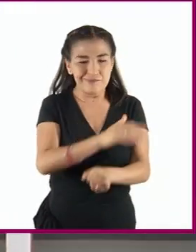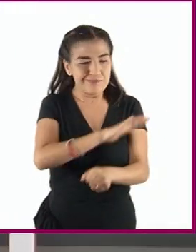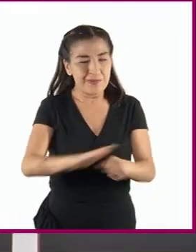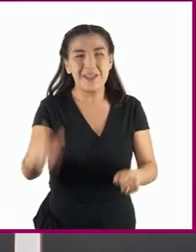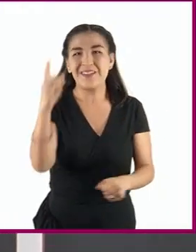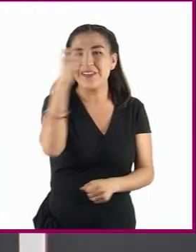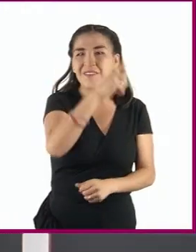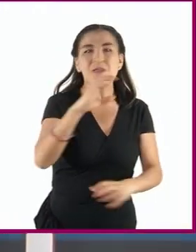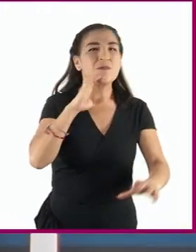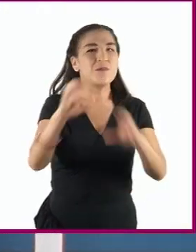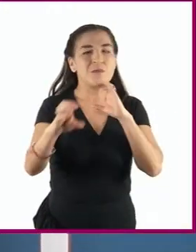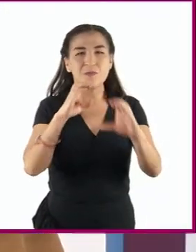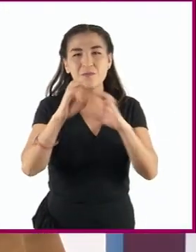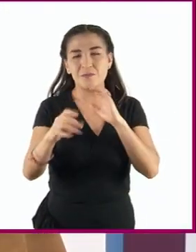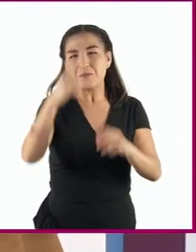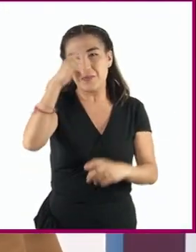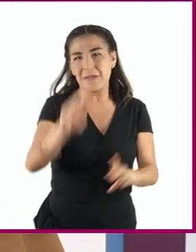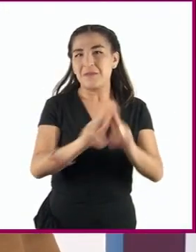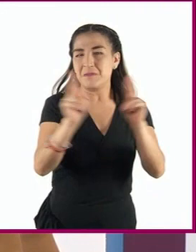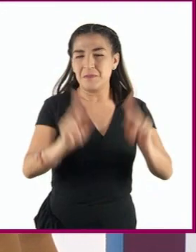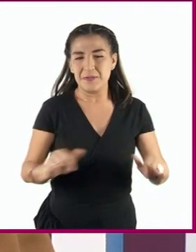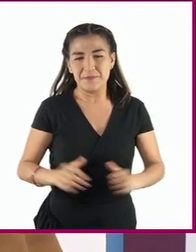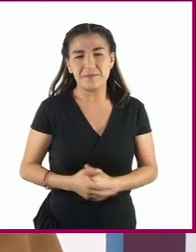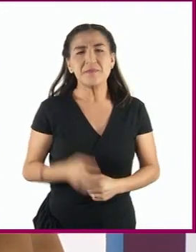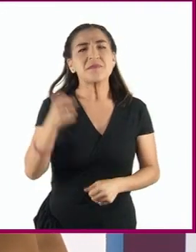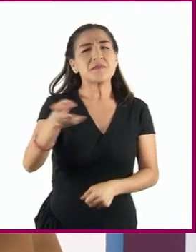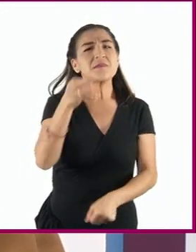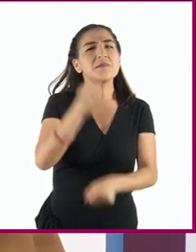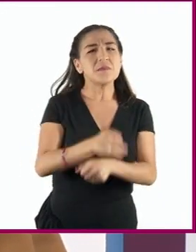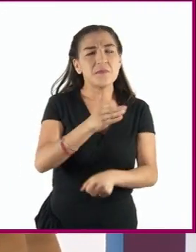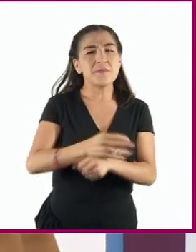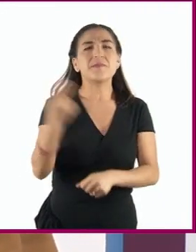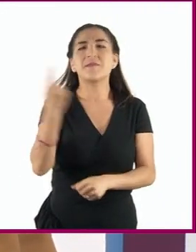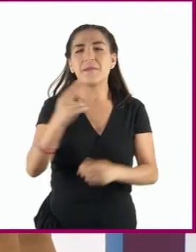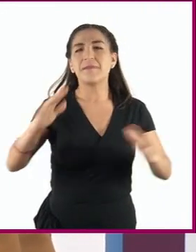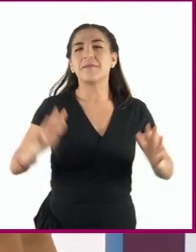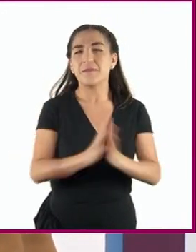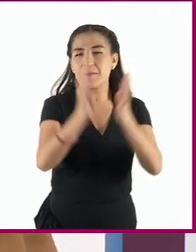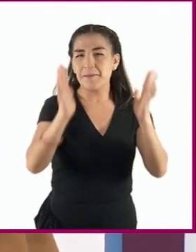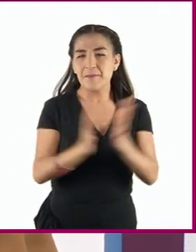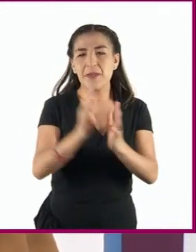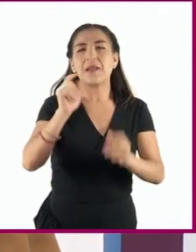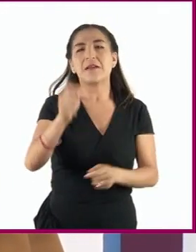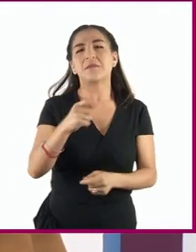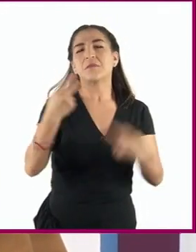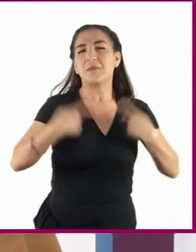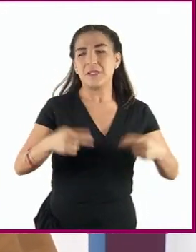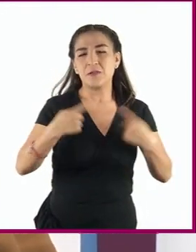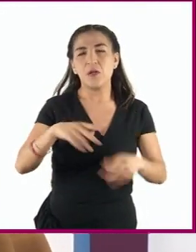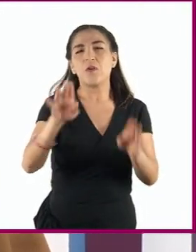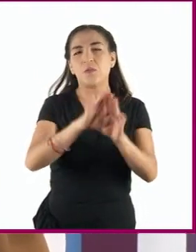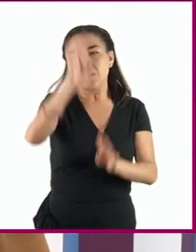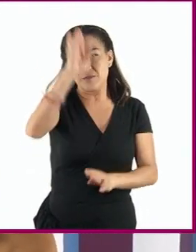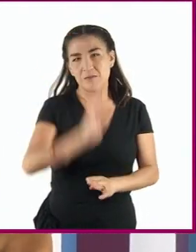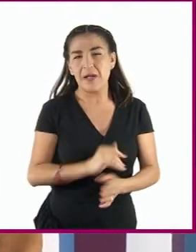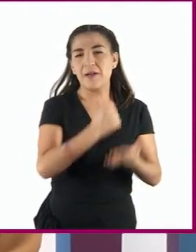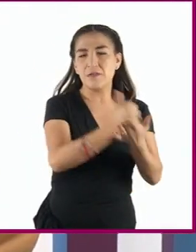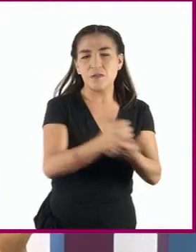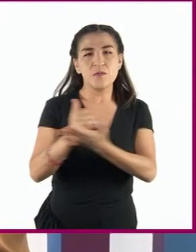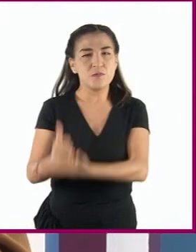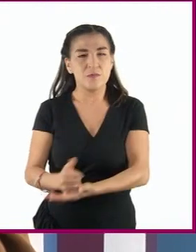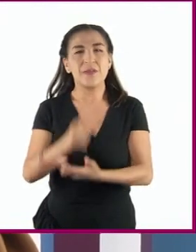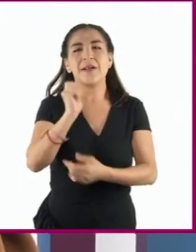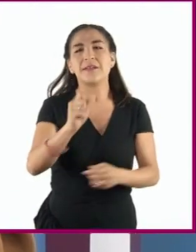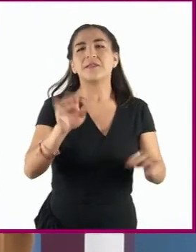comunicación efectiva y pacífica. En este caso, es necesaria la participación de un mediador, el cual debe ser